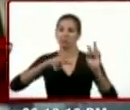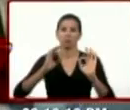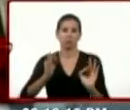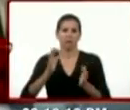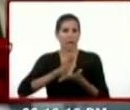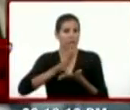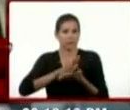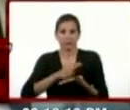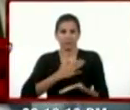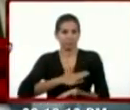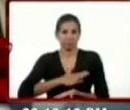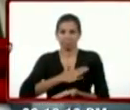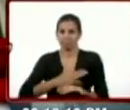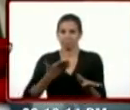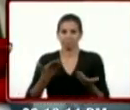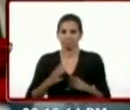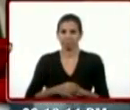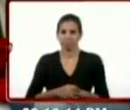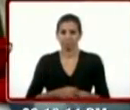Nada.